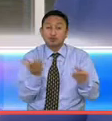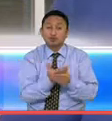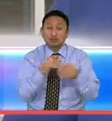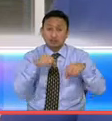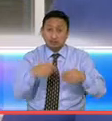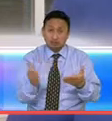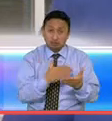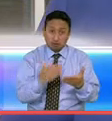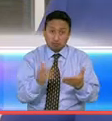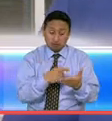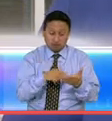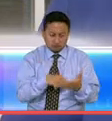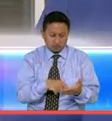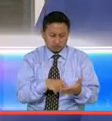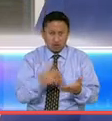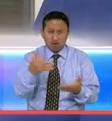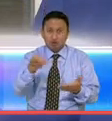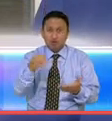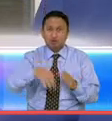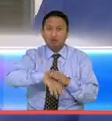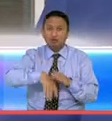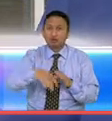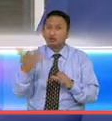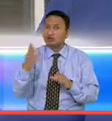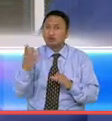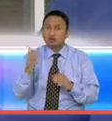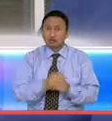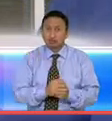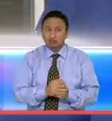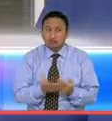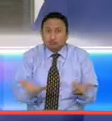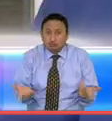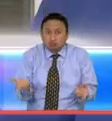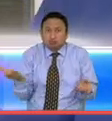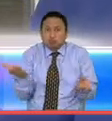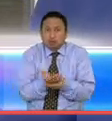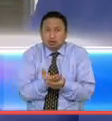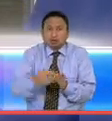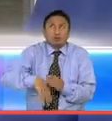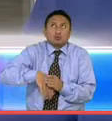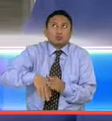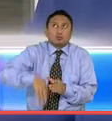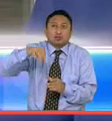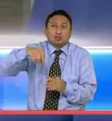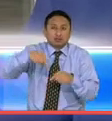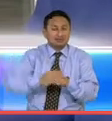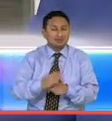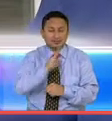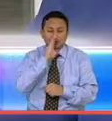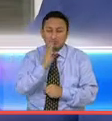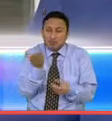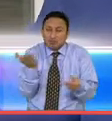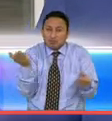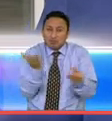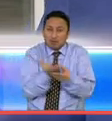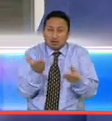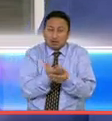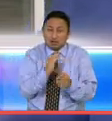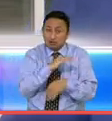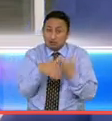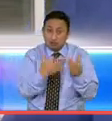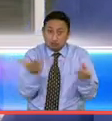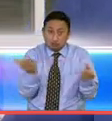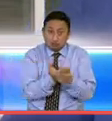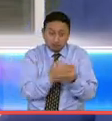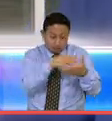no consta el documento de sorteo, no consta el acta de sorteo que debe constar en todos los